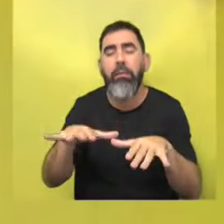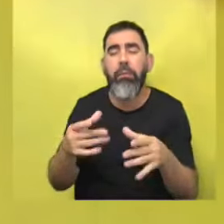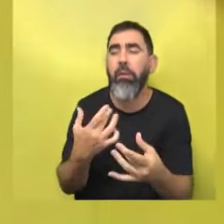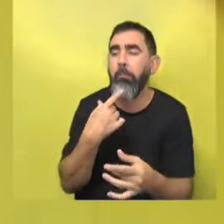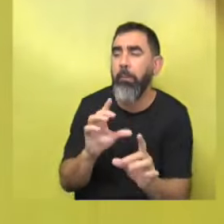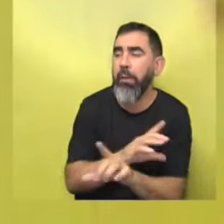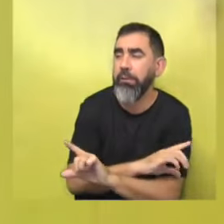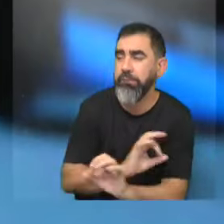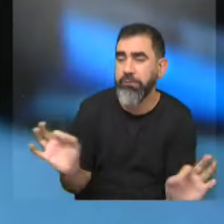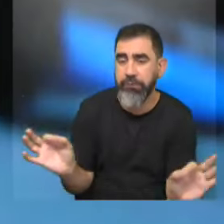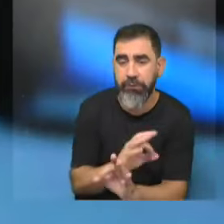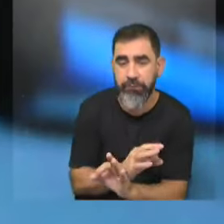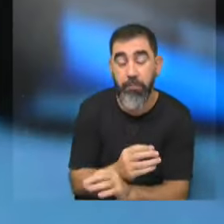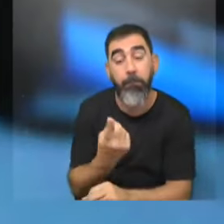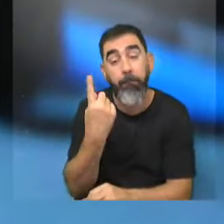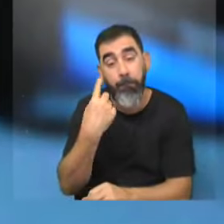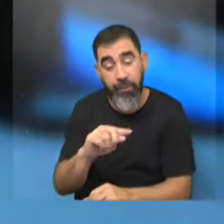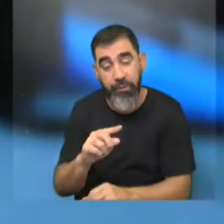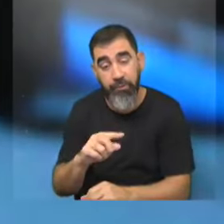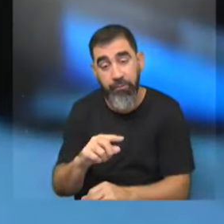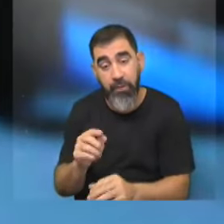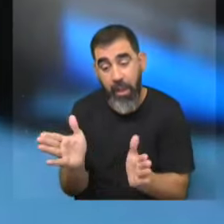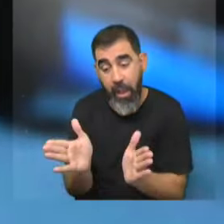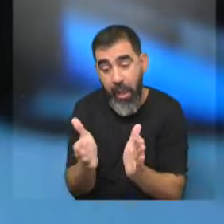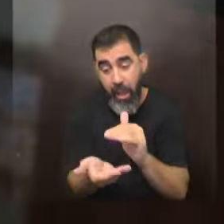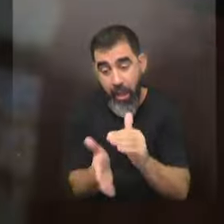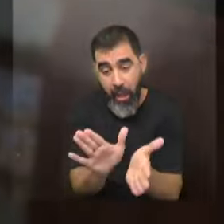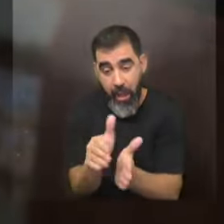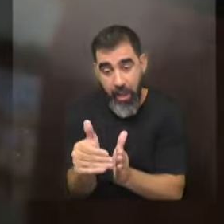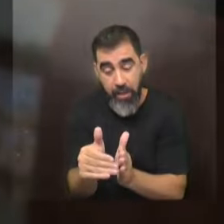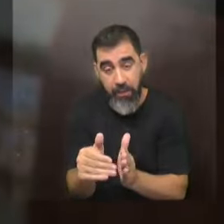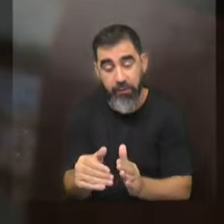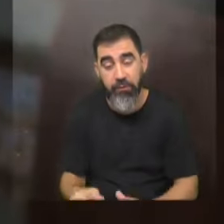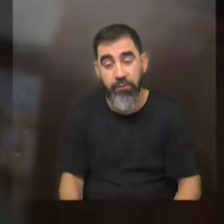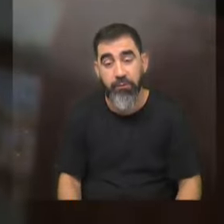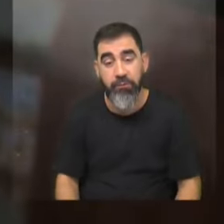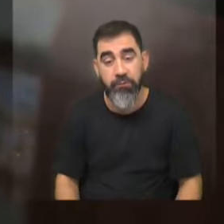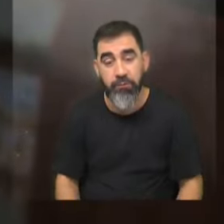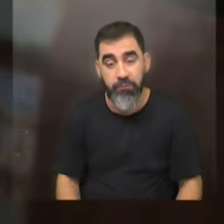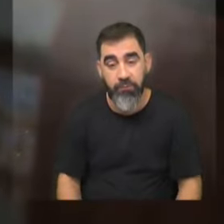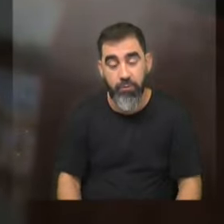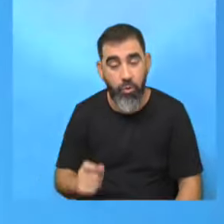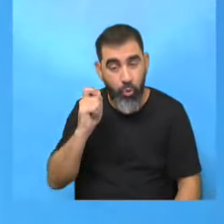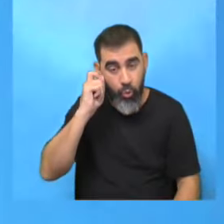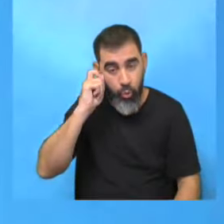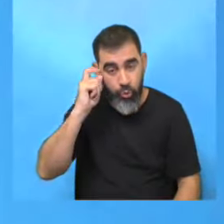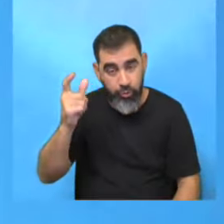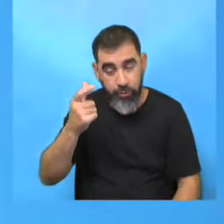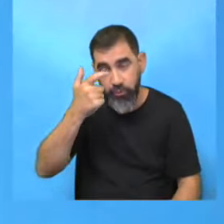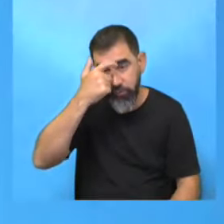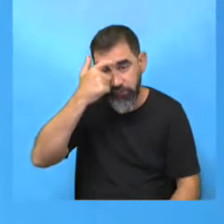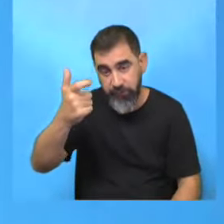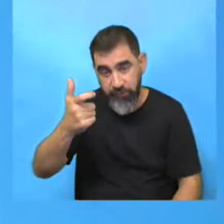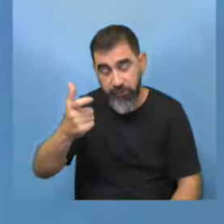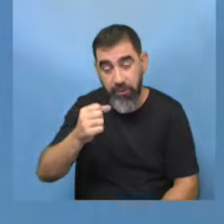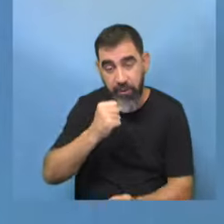funciona más. Y sin embargo, esa cajita chiquitita, del tamaño de una caja de zapatos, generó conocimiento, ciencia,